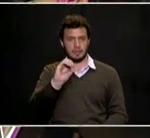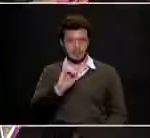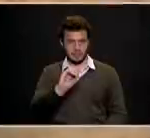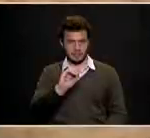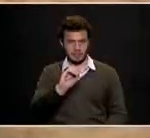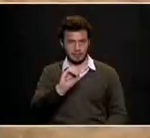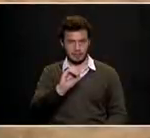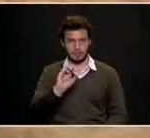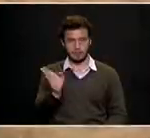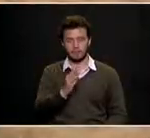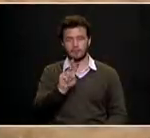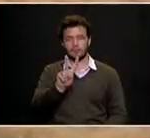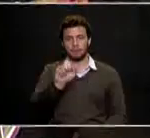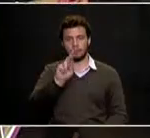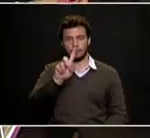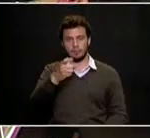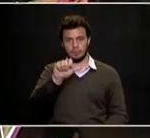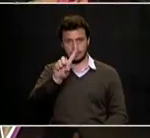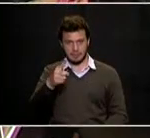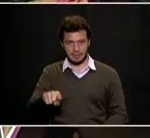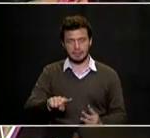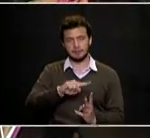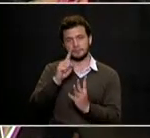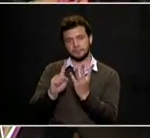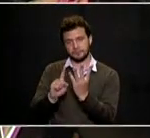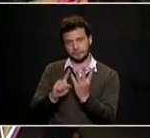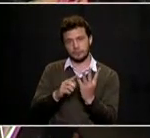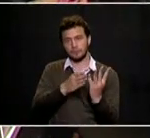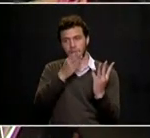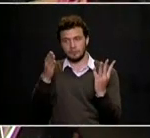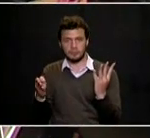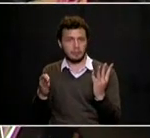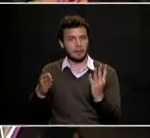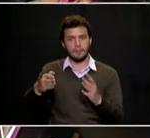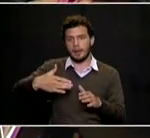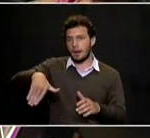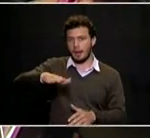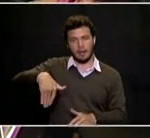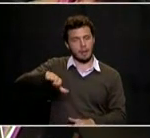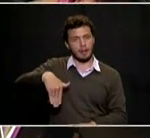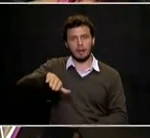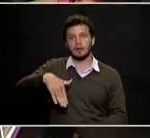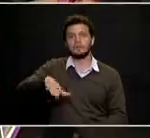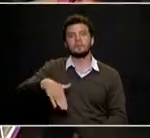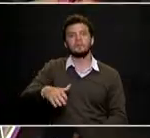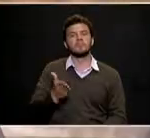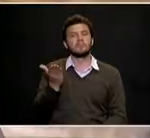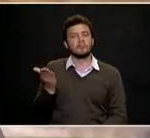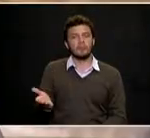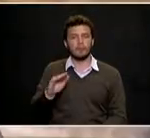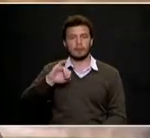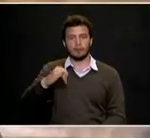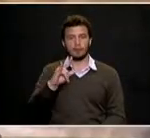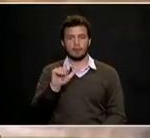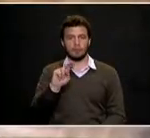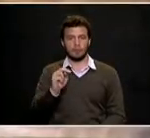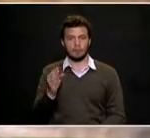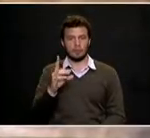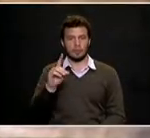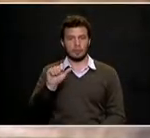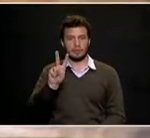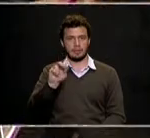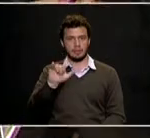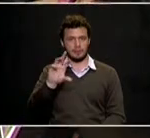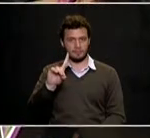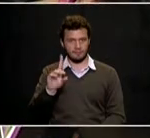humana y unión patriótica en el cuarto lugar queda la silla vacía del candidato juan david balderrama del movimiento todos